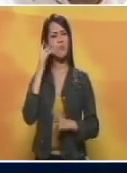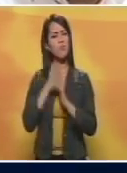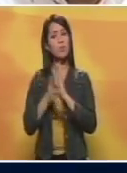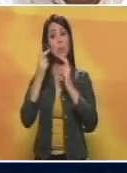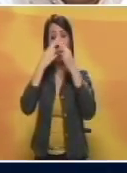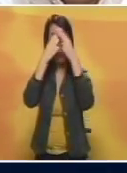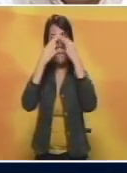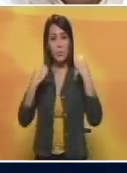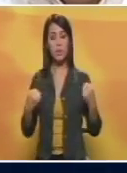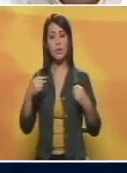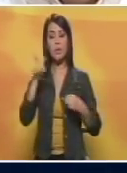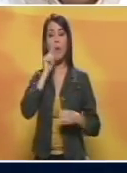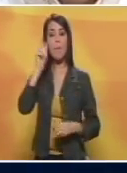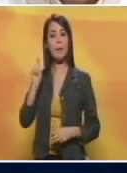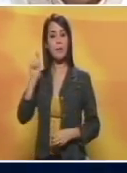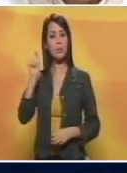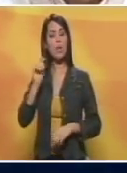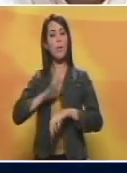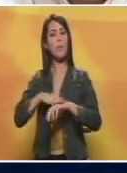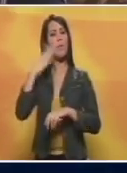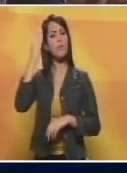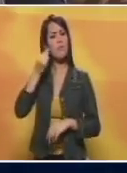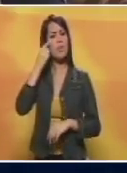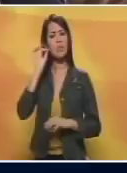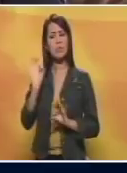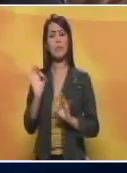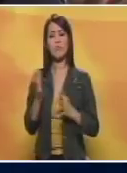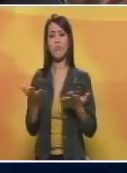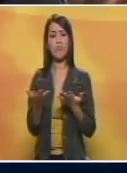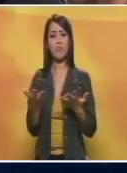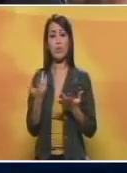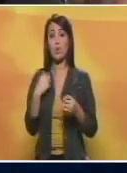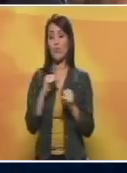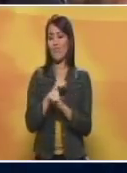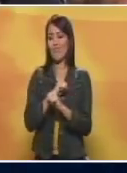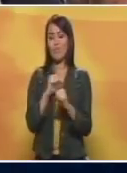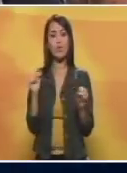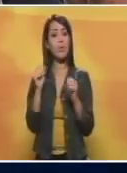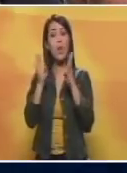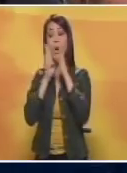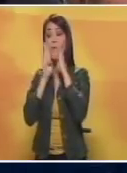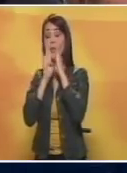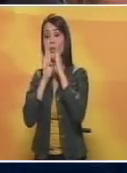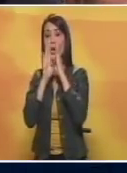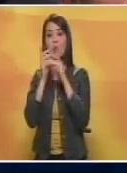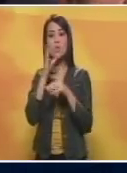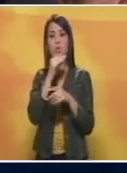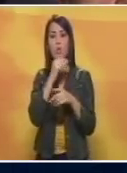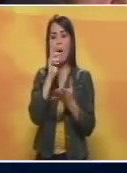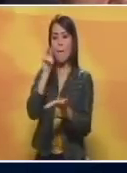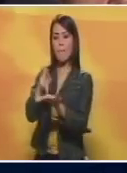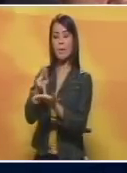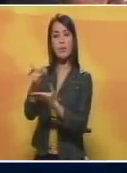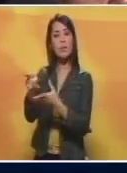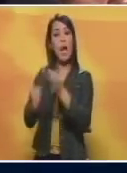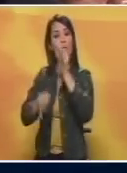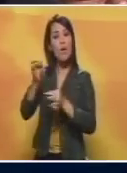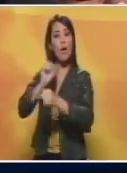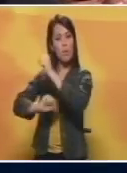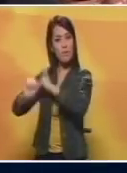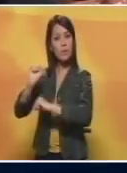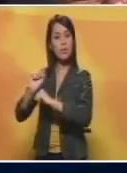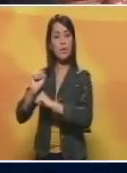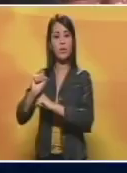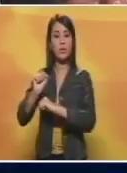de juan requesens porque a juicio de la parlamentaria no puede pedirse una confesión cuando no está presente un abogado defensor